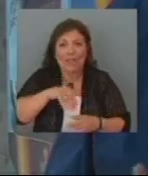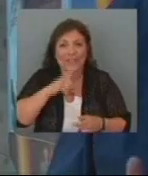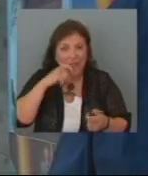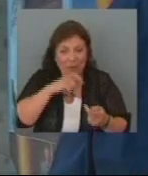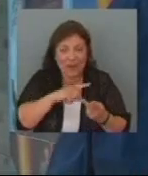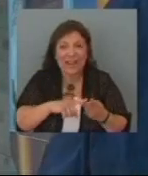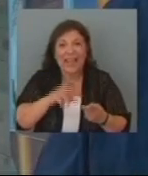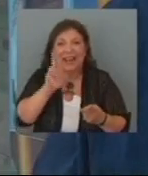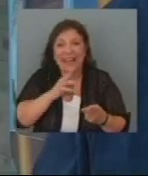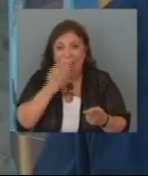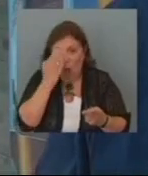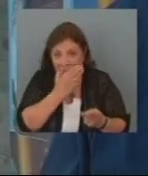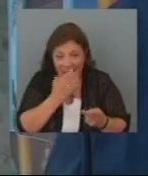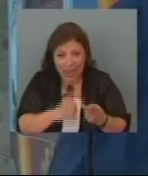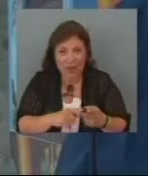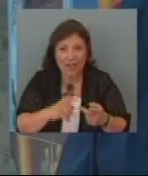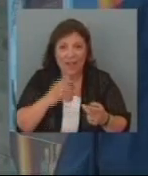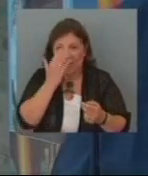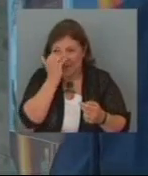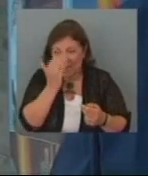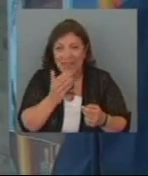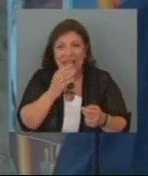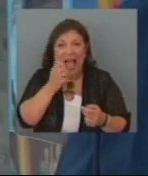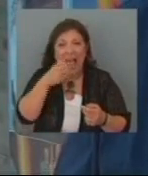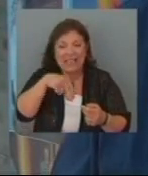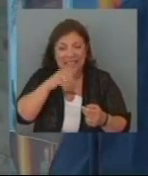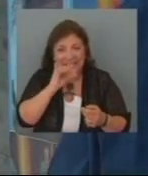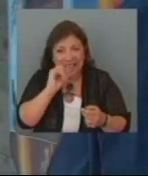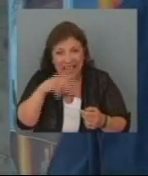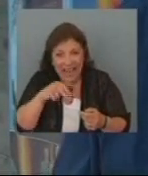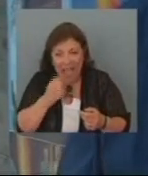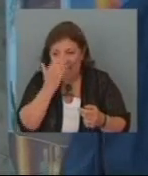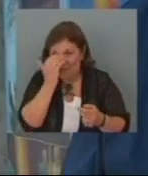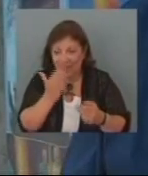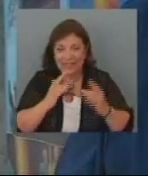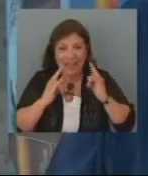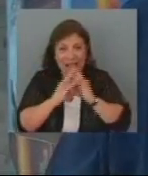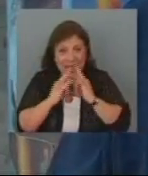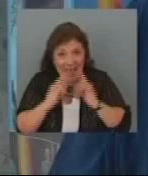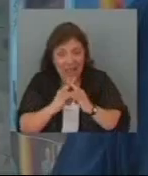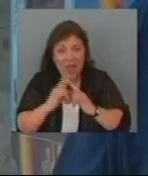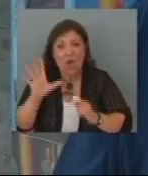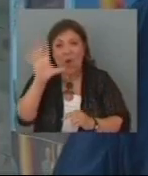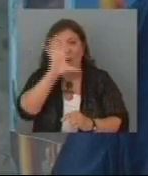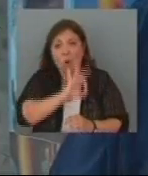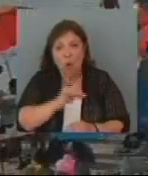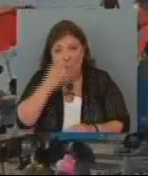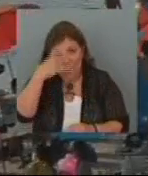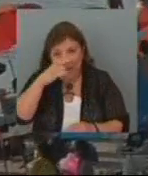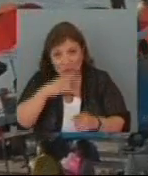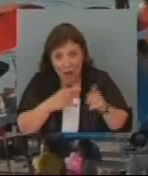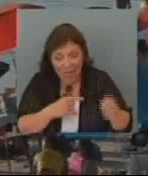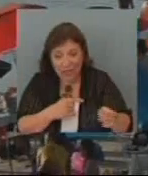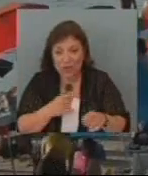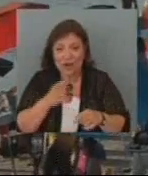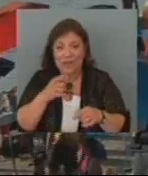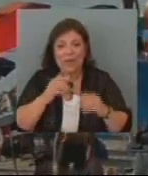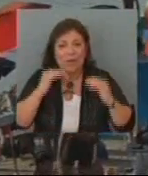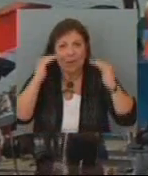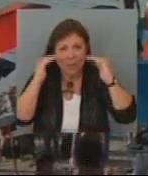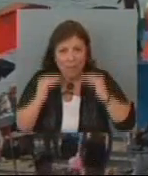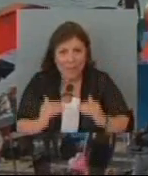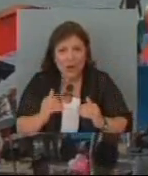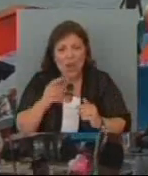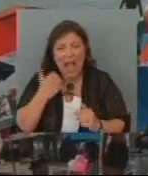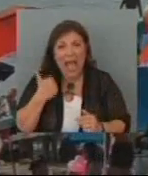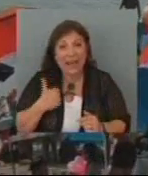y Río Negro, tanto frente a Villa Ancina, frente a San Gregorio o frente a Paso de los Toros. La baja de turistas